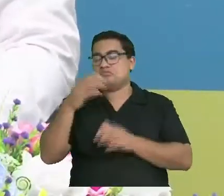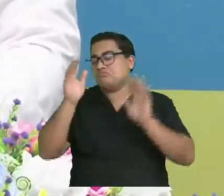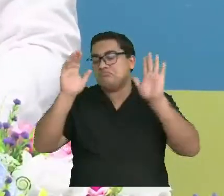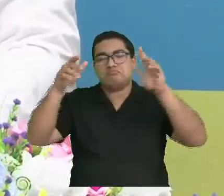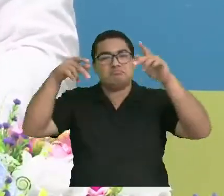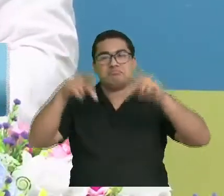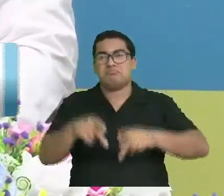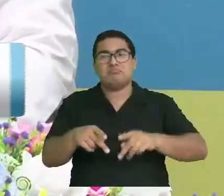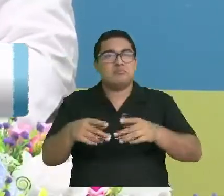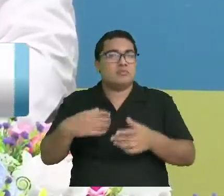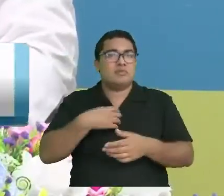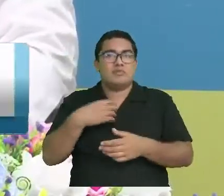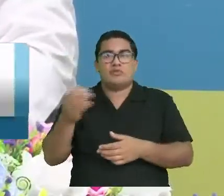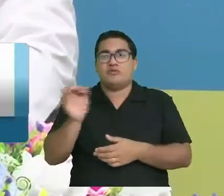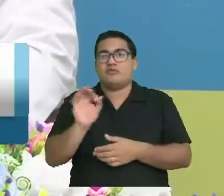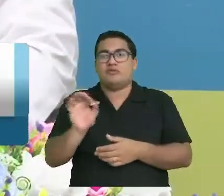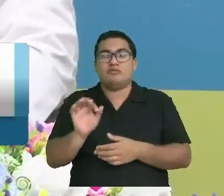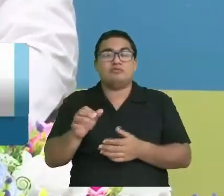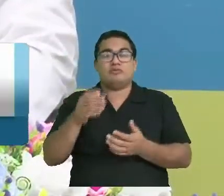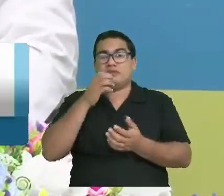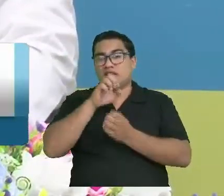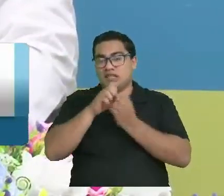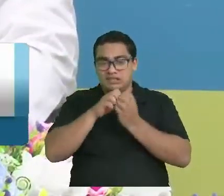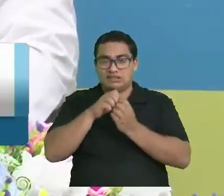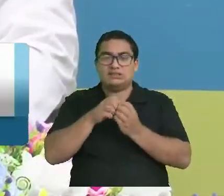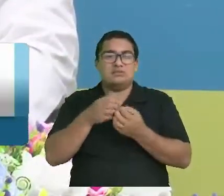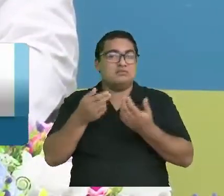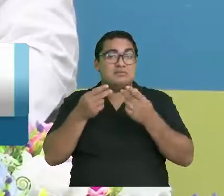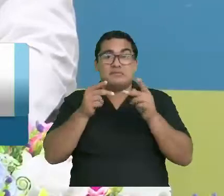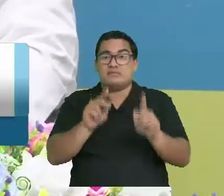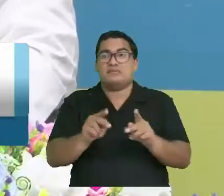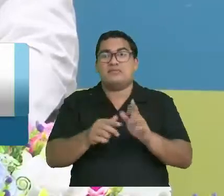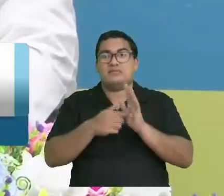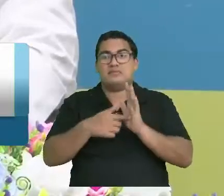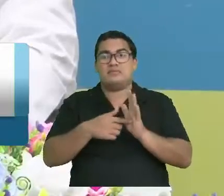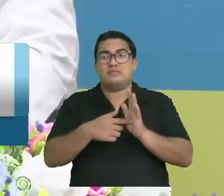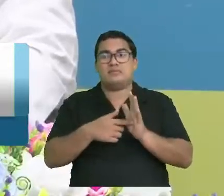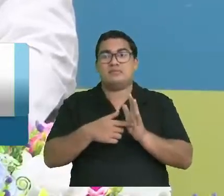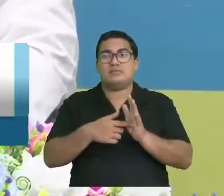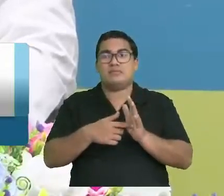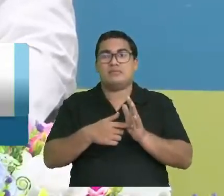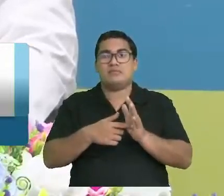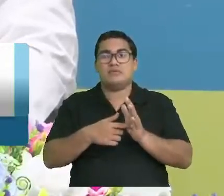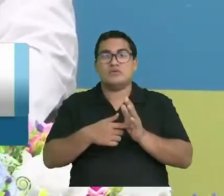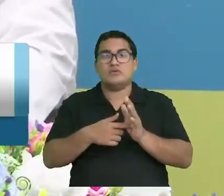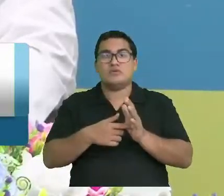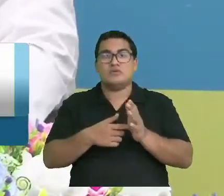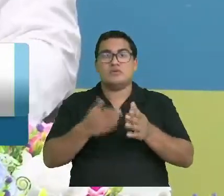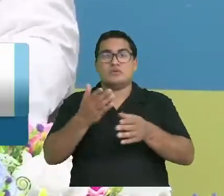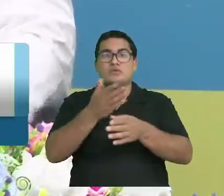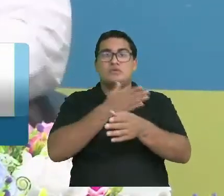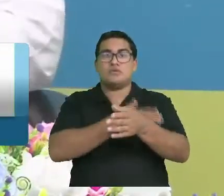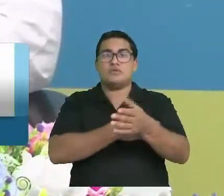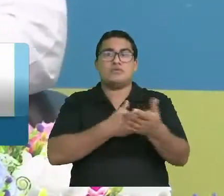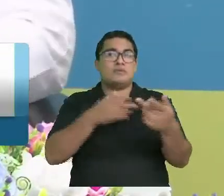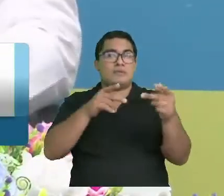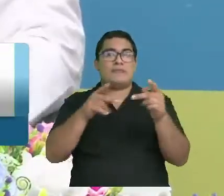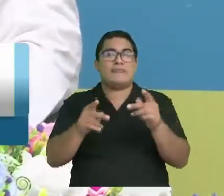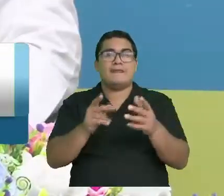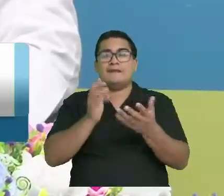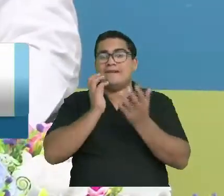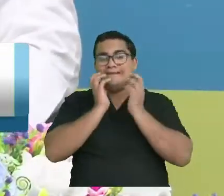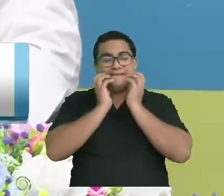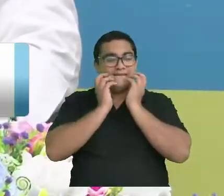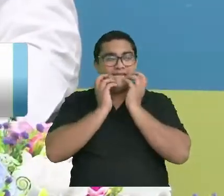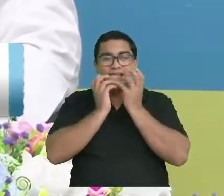los dientes de manera patológica. Sin embargo, lo que mencionaba es más que todo un trastorno de ansiedad, que no lleva al bruxismo